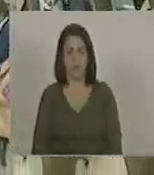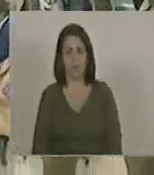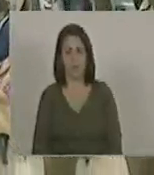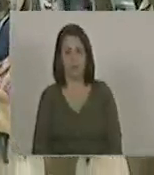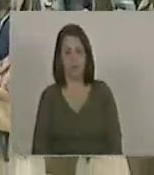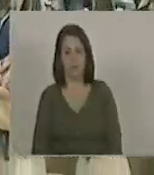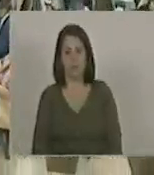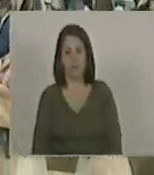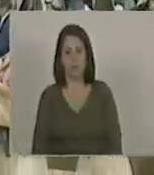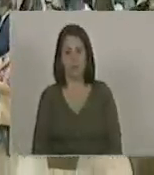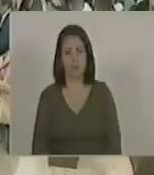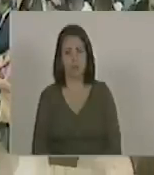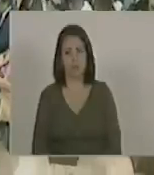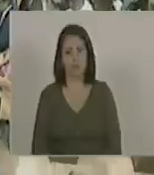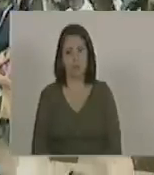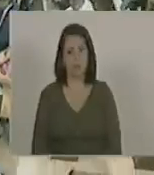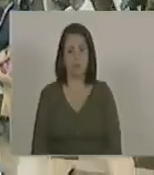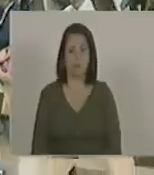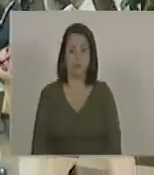Buenas tardes,